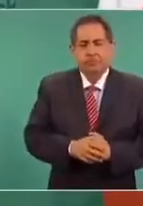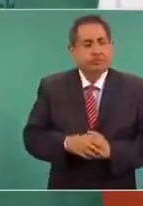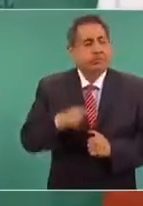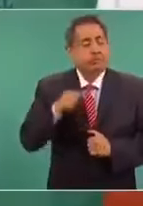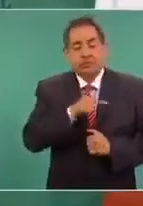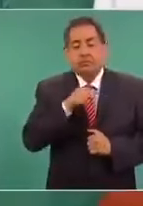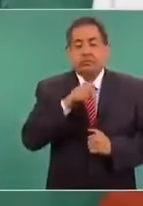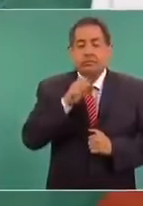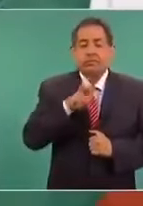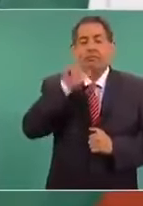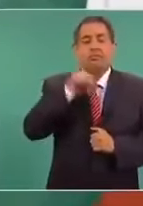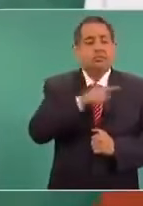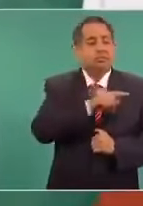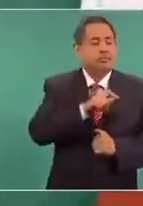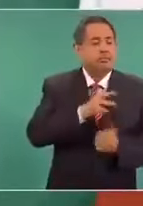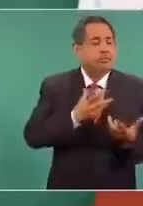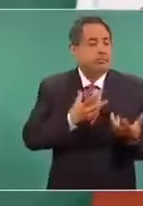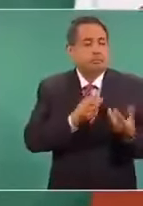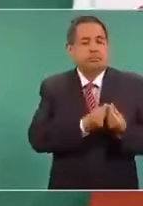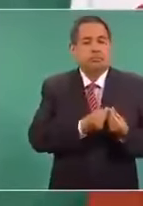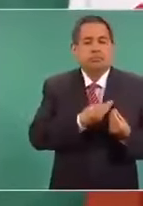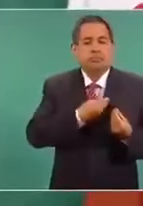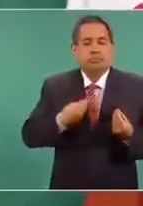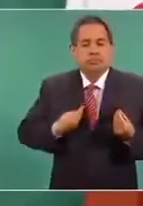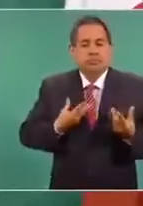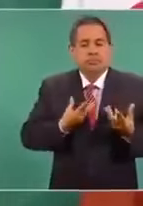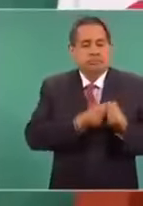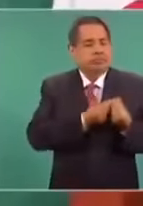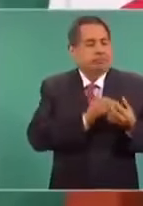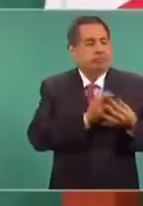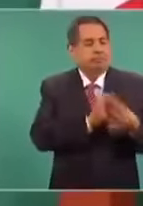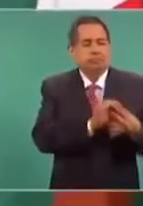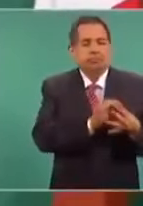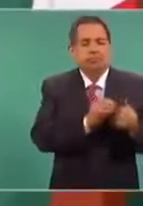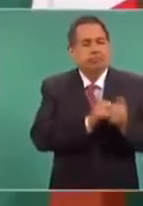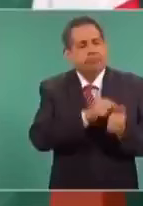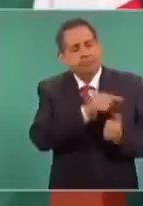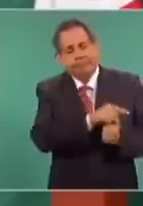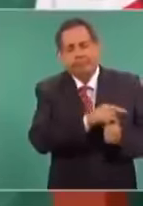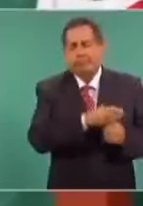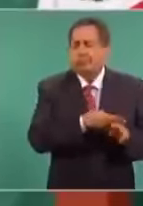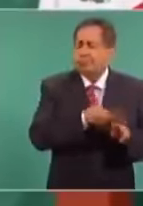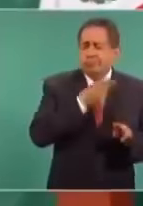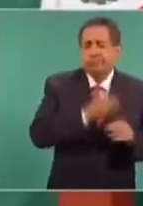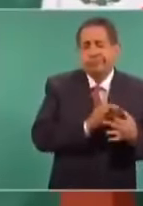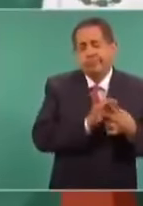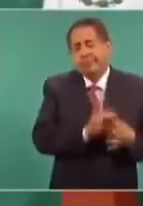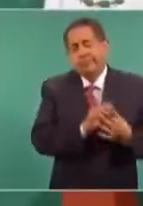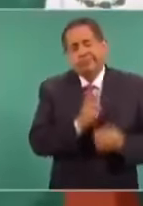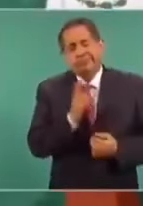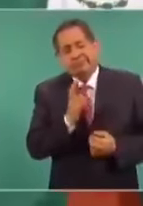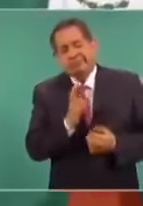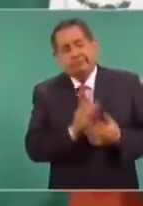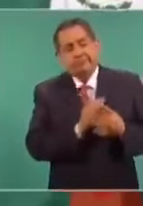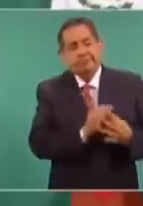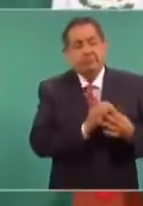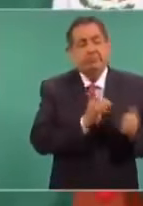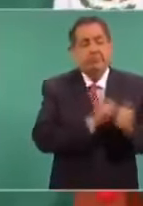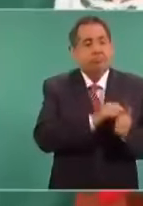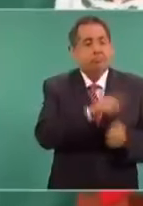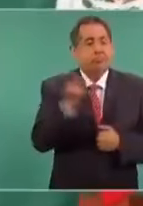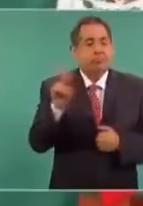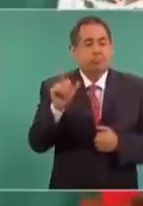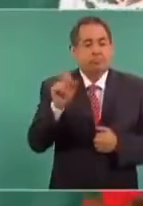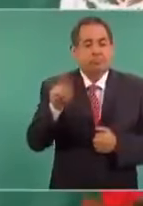era militante o simpatizante muy cercano al